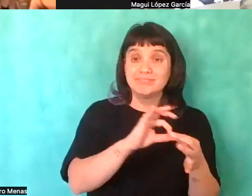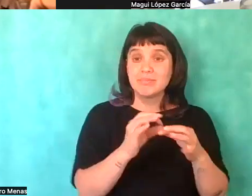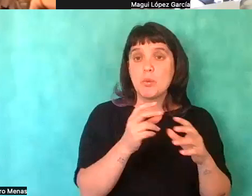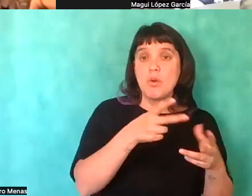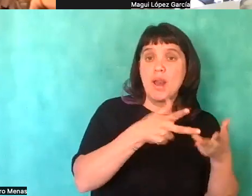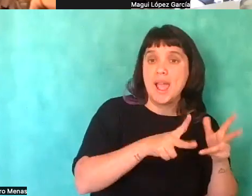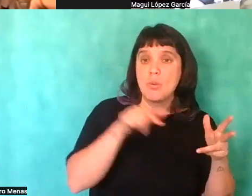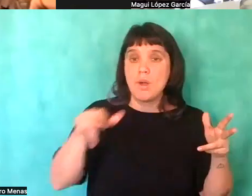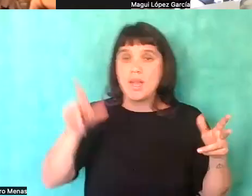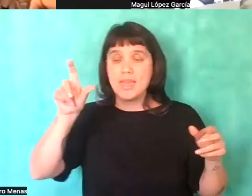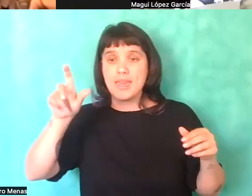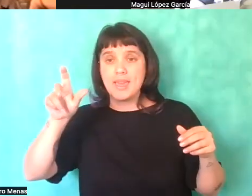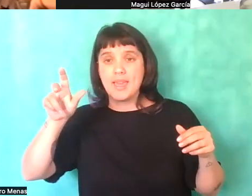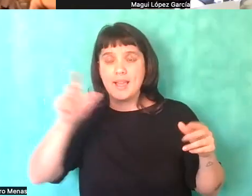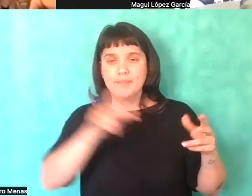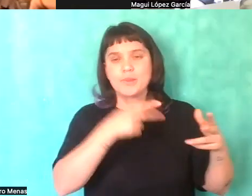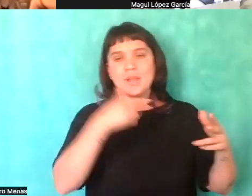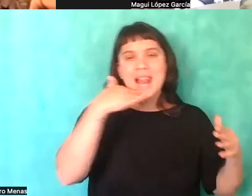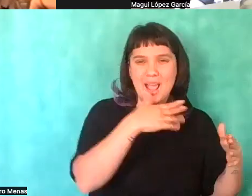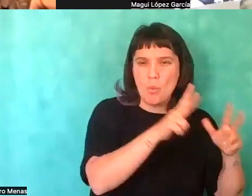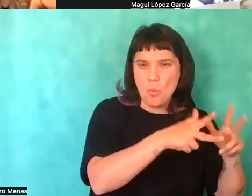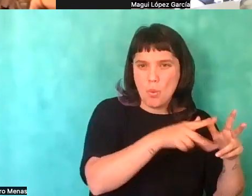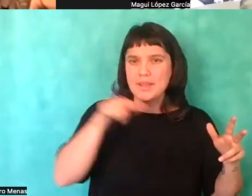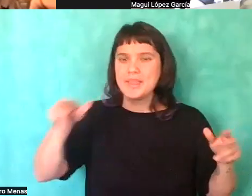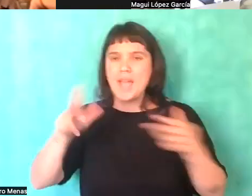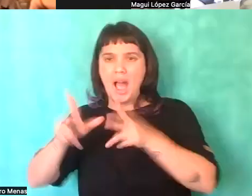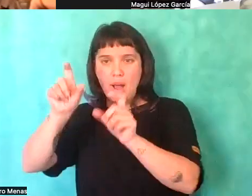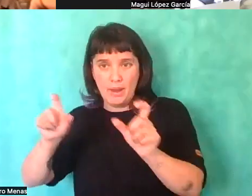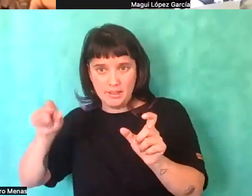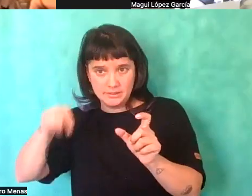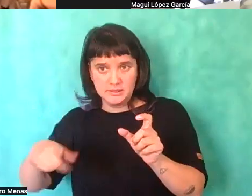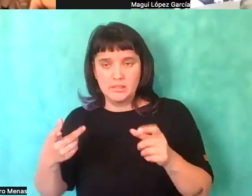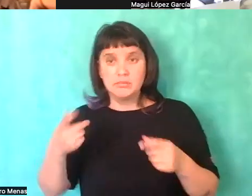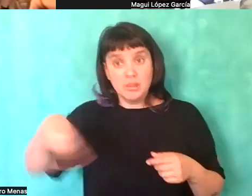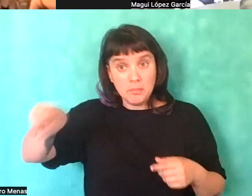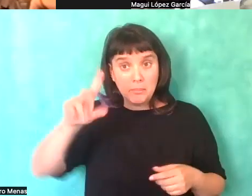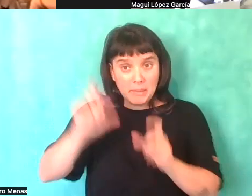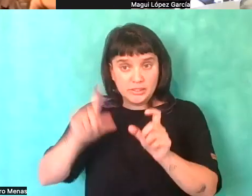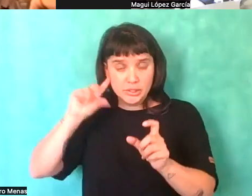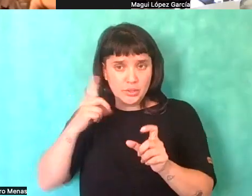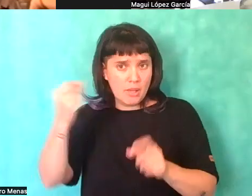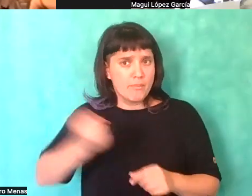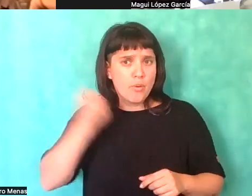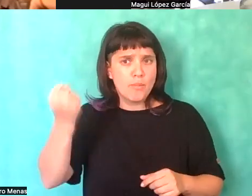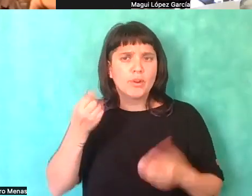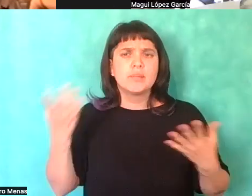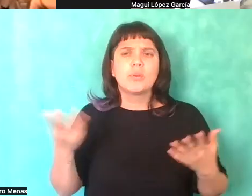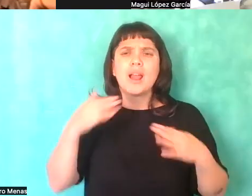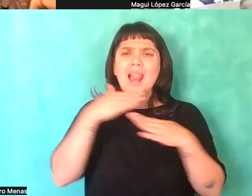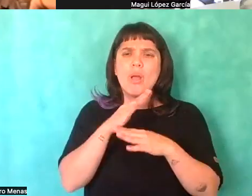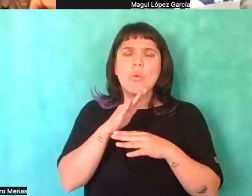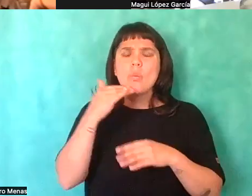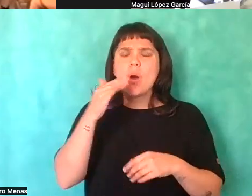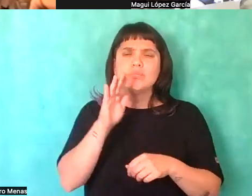¿sí? Que para las personas sordas es muy importante. Digo, esa asociación es muy importante porque estamos hablando de una lengua que es minorizada, y estamos hablando de una lengua